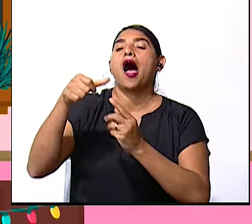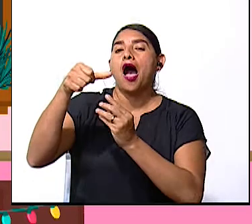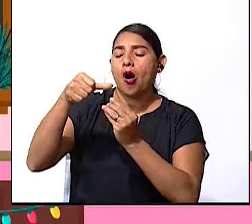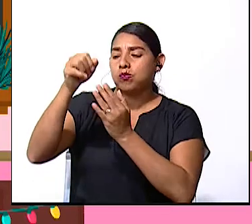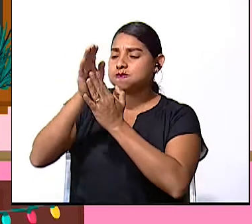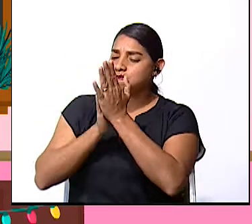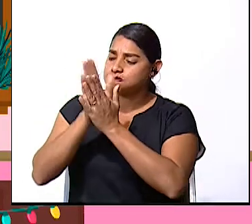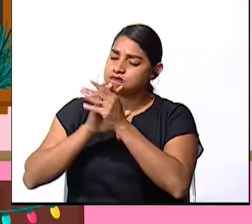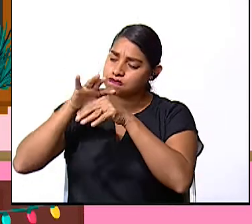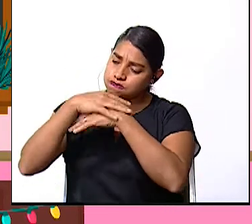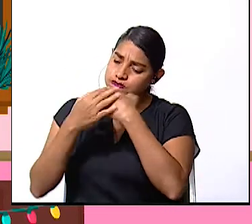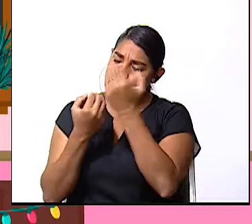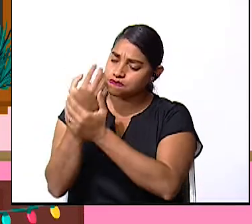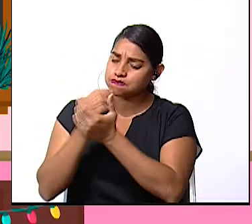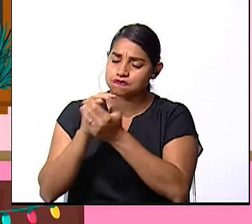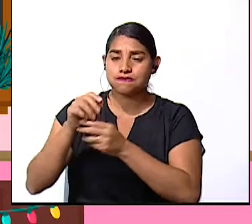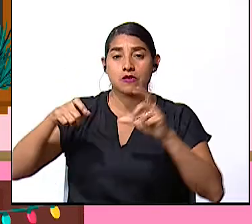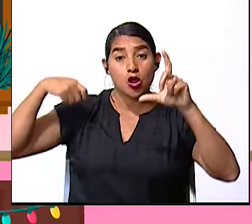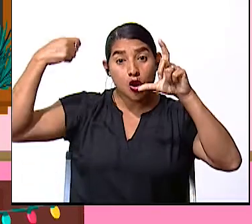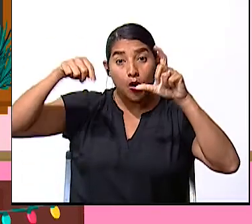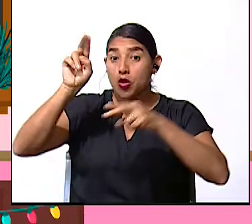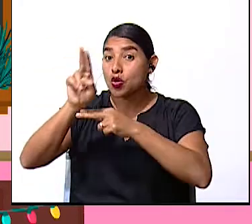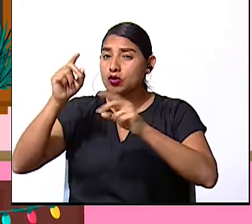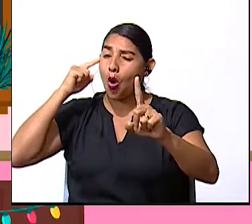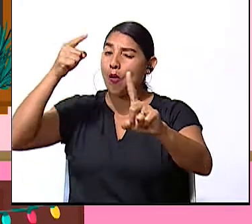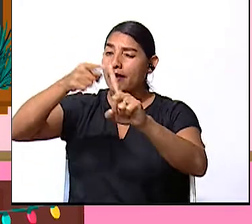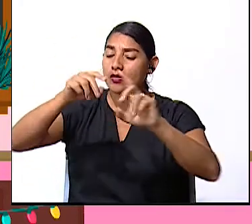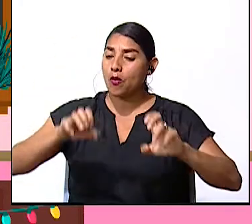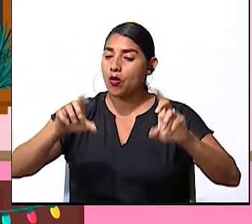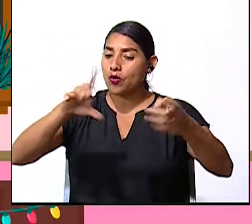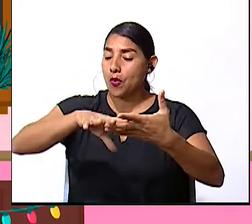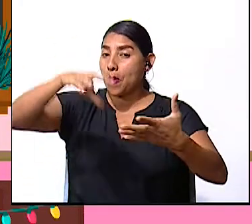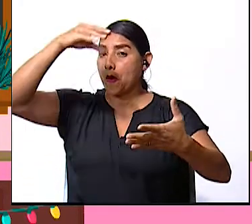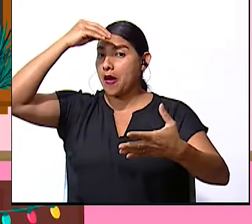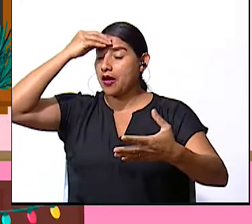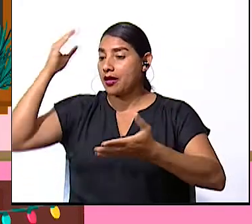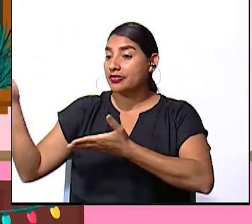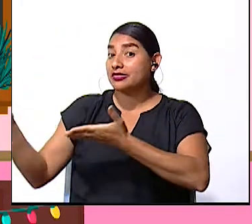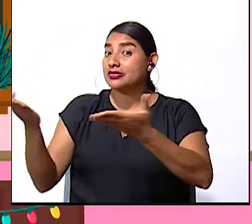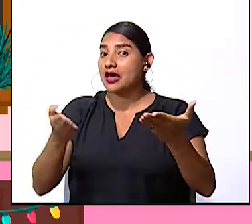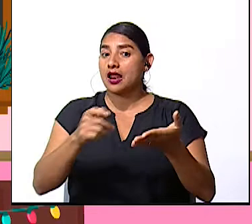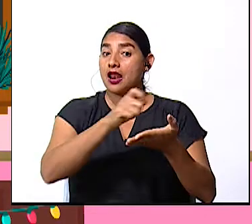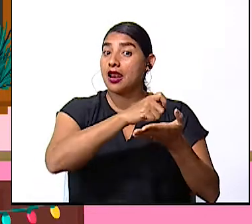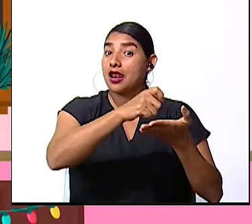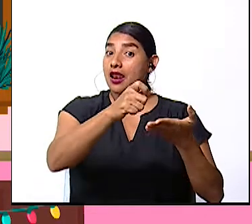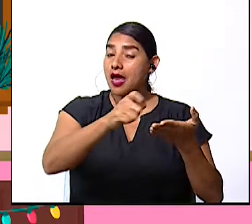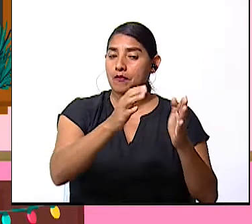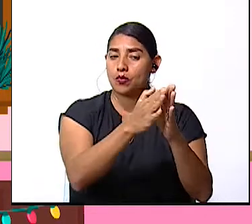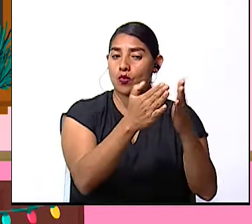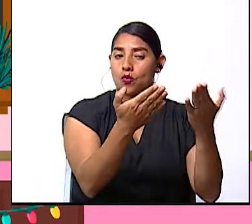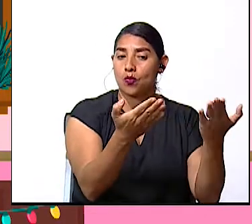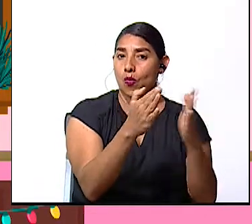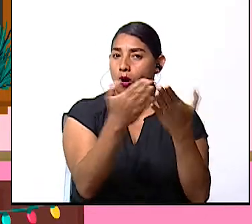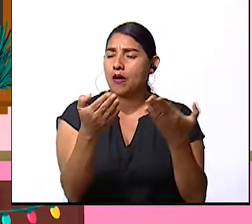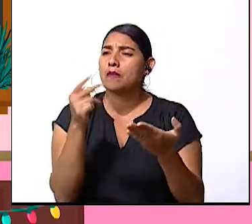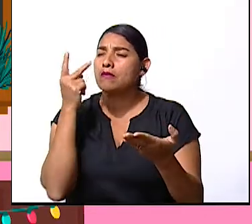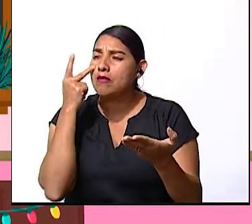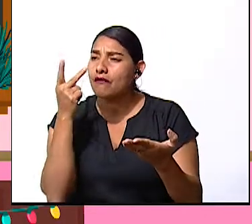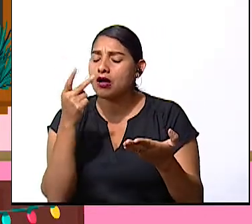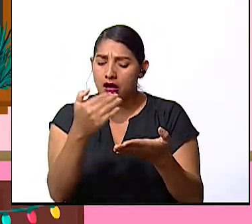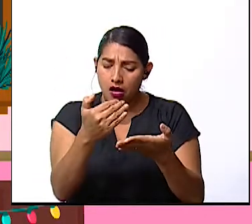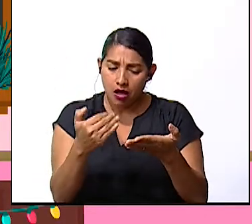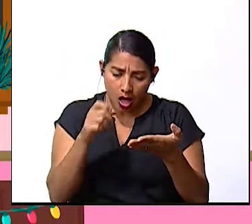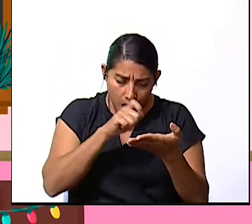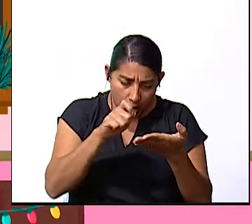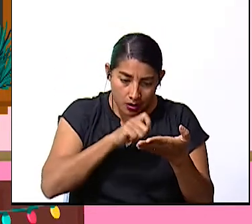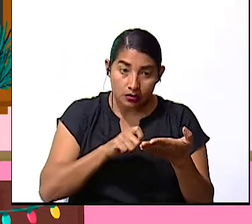manos, recordar que los videos que utilizamos acá son con fines educativos. Traer lápiz y el cuaderno para ver qué tanto